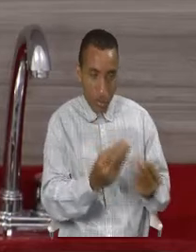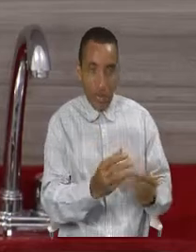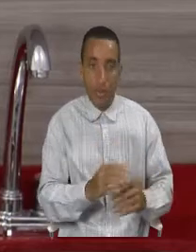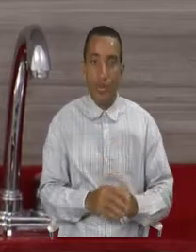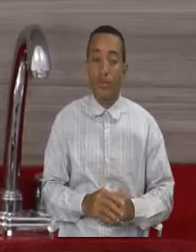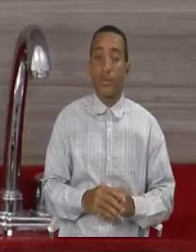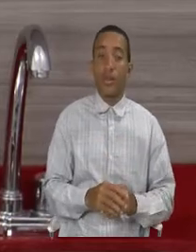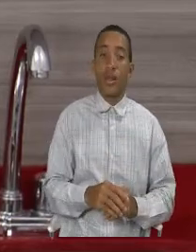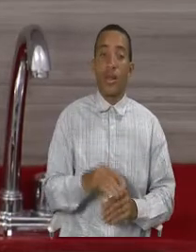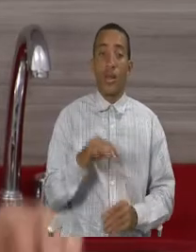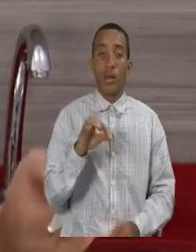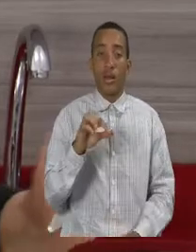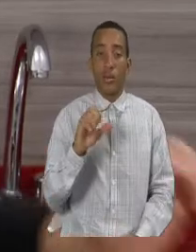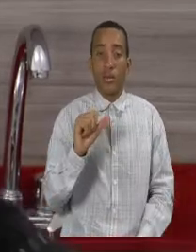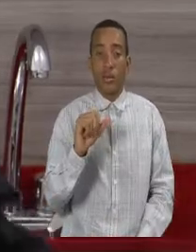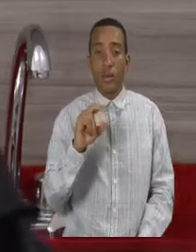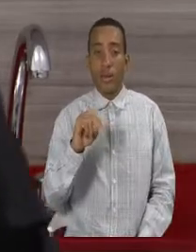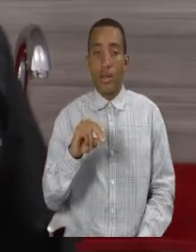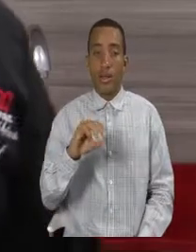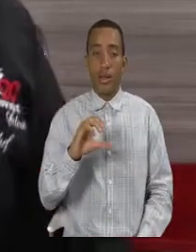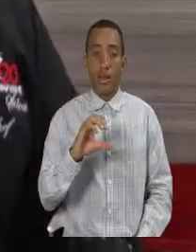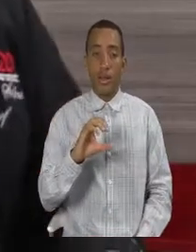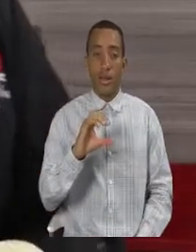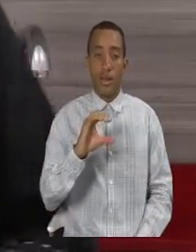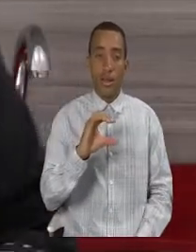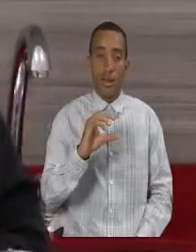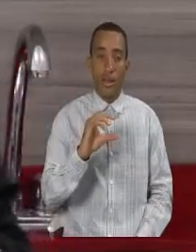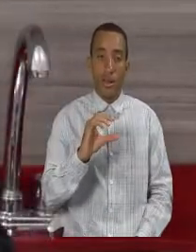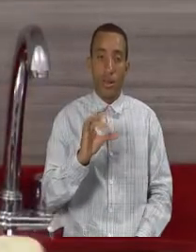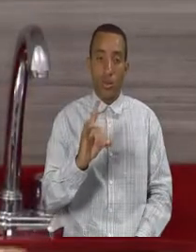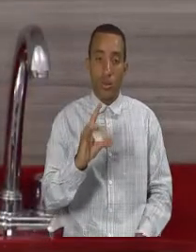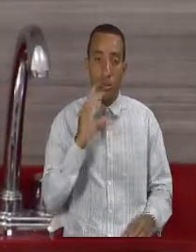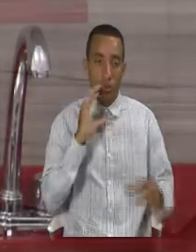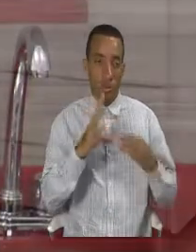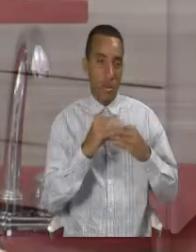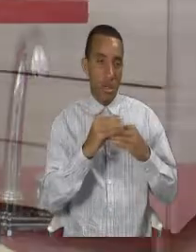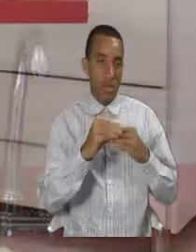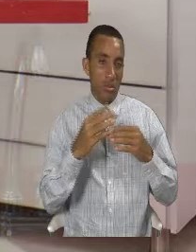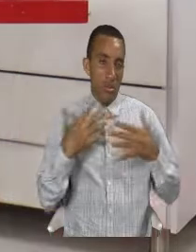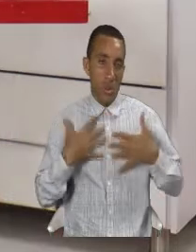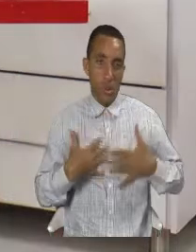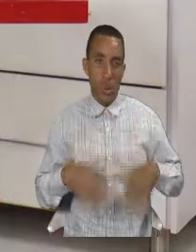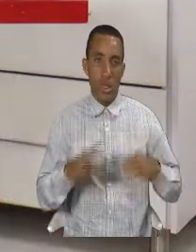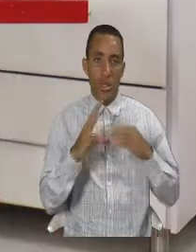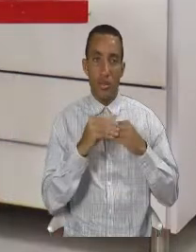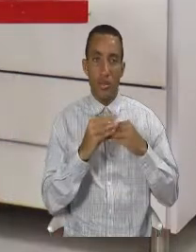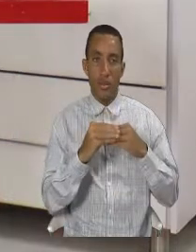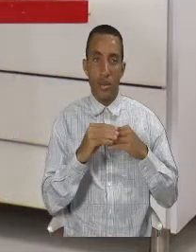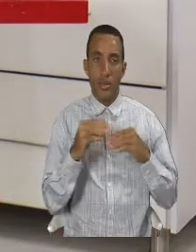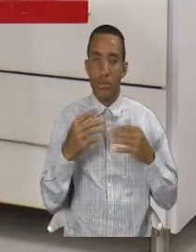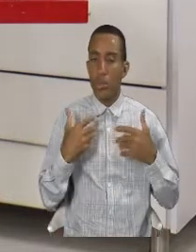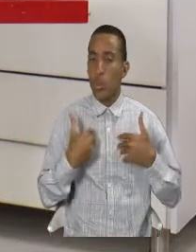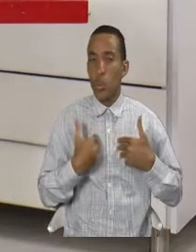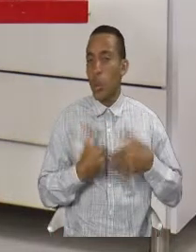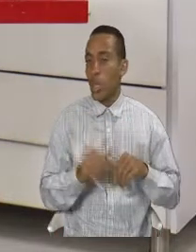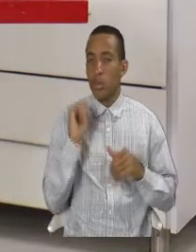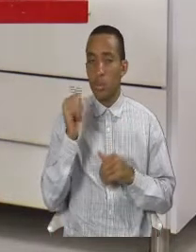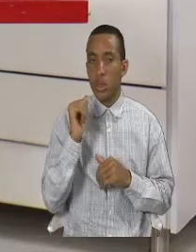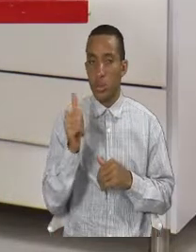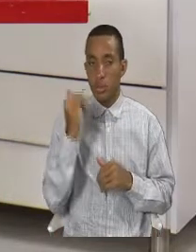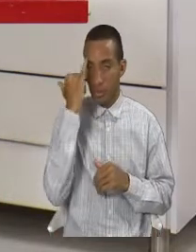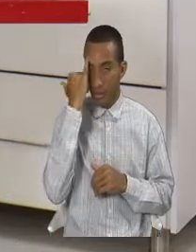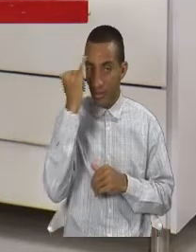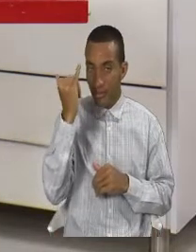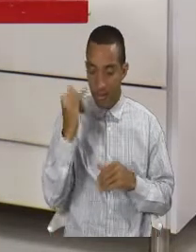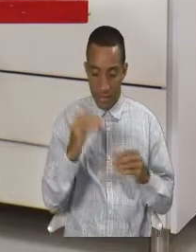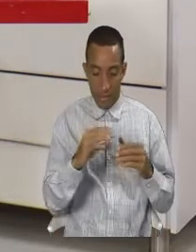champiñones. Tenemos el pan de nuestra preferencia, en casa pueden utilizar cualquier variedad de pan. ¿Cuál es la idea?